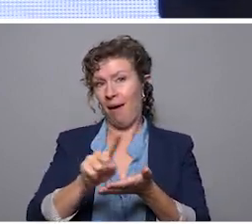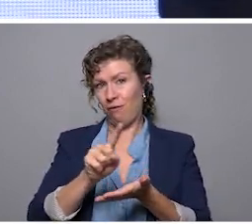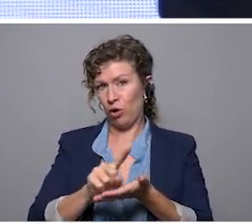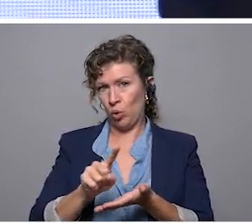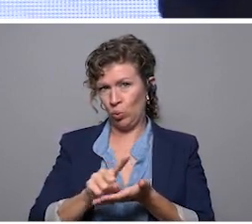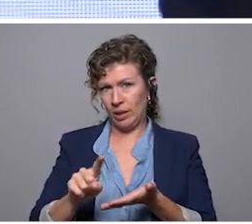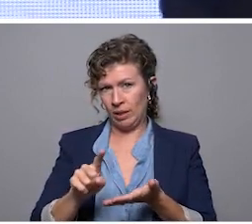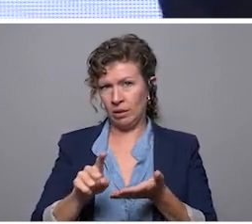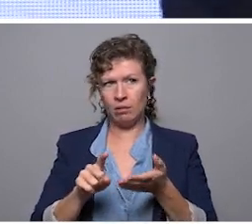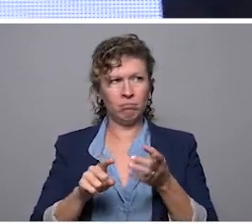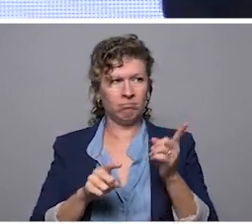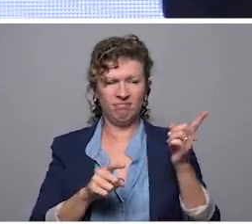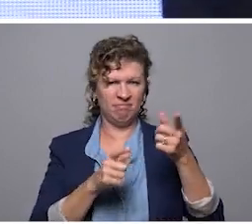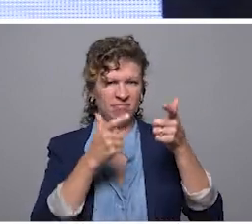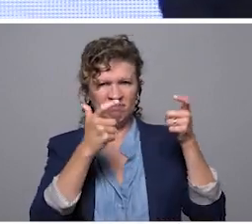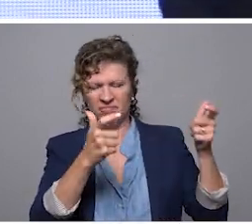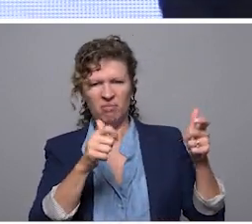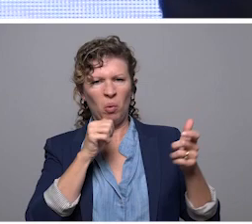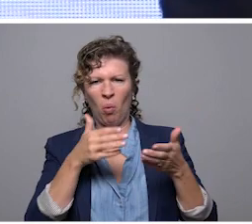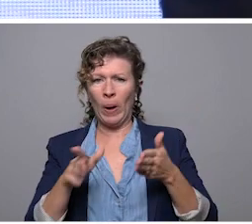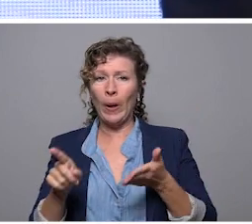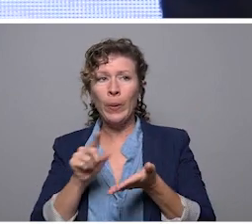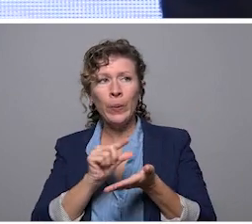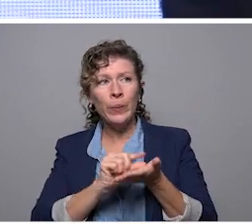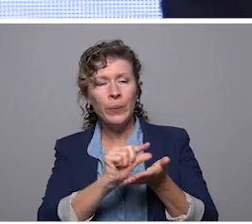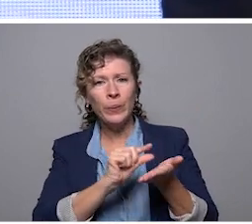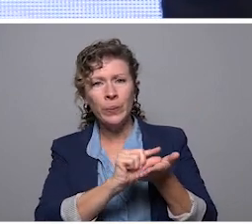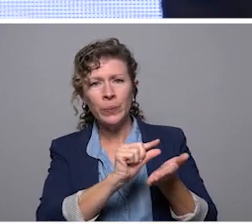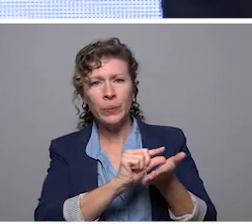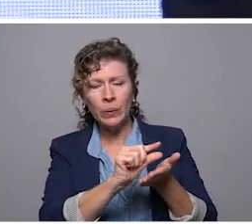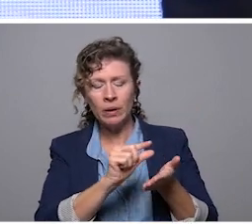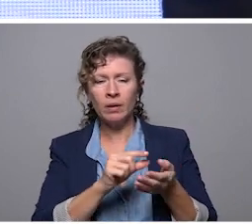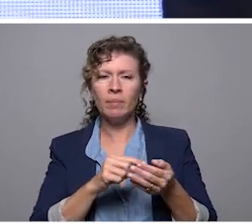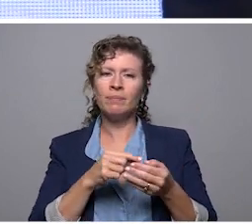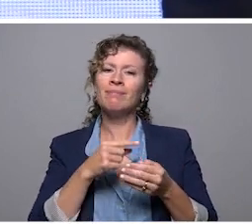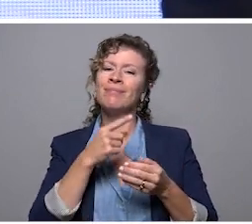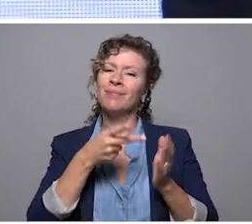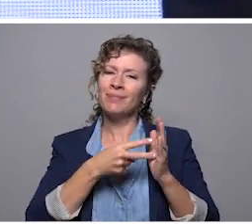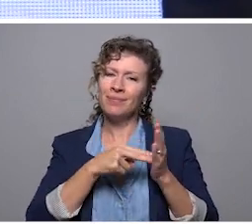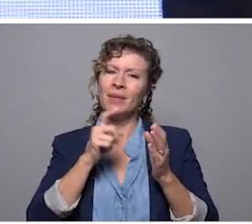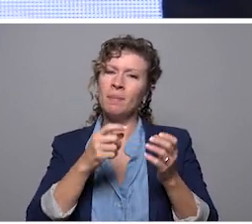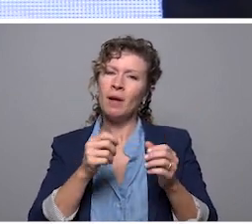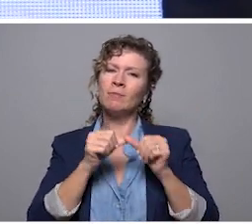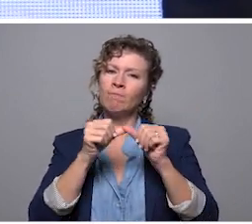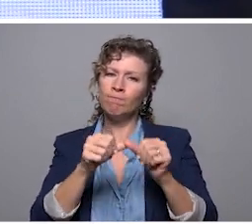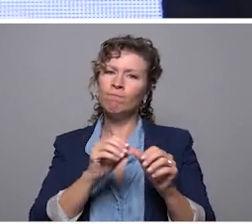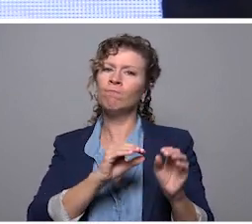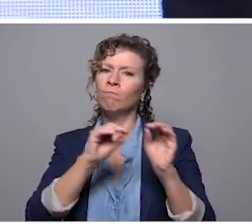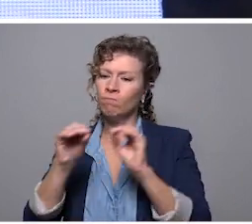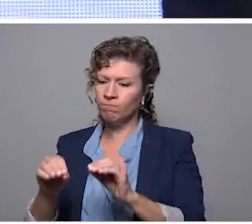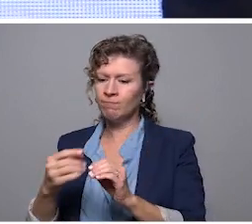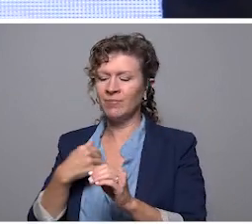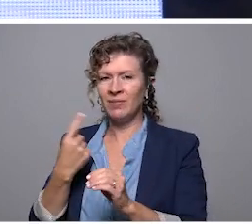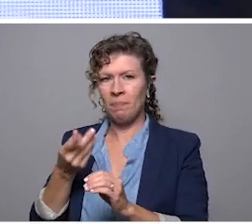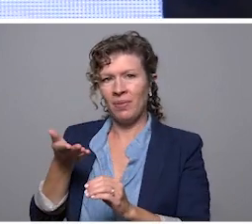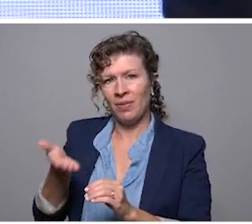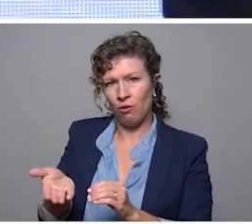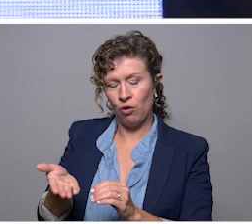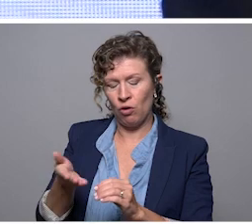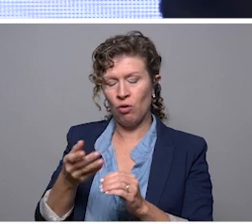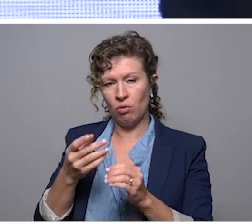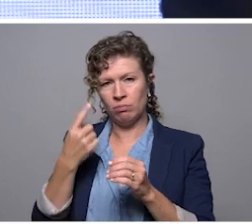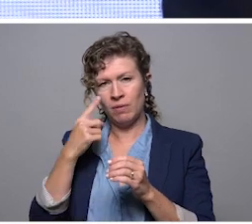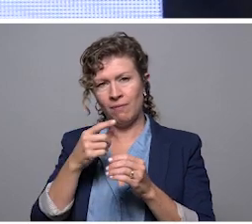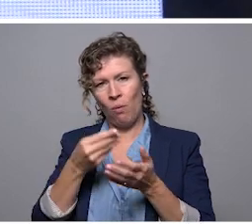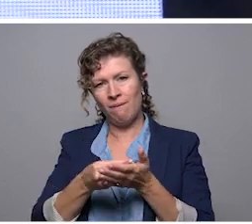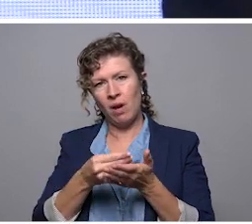adaptados permanentes y la permanencia las da instituciones financieras no programas de crédito y por otro lado le da